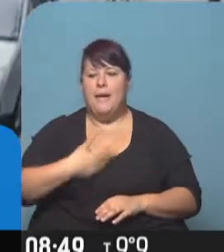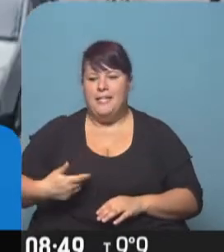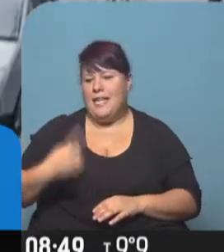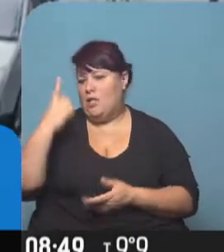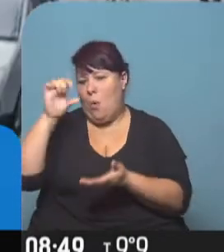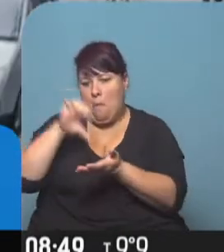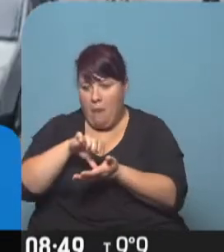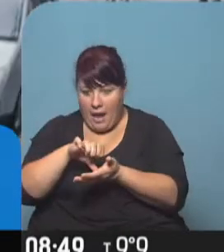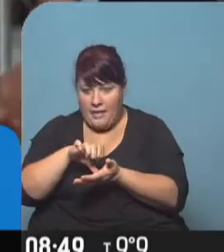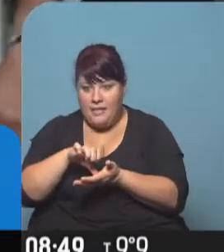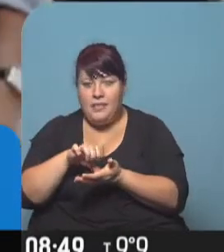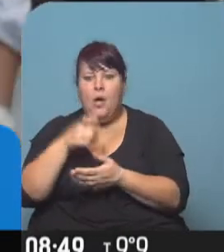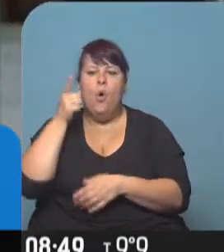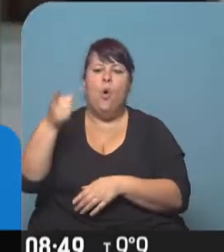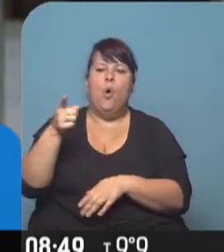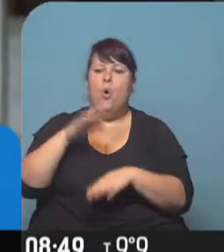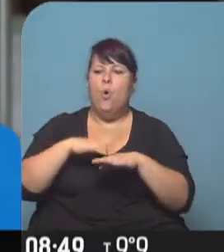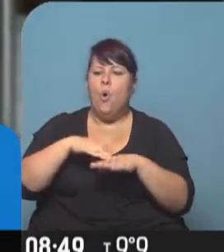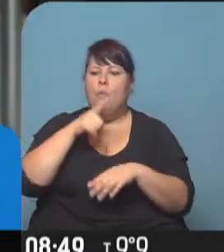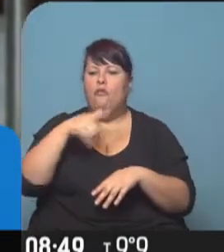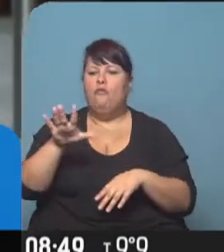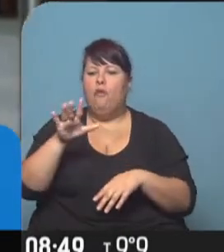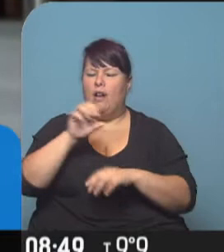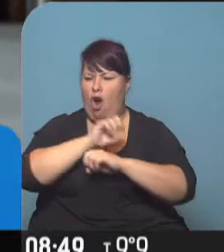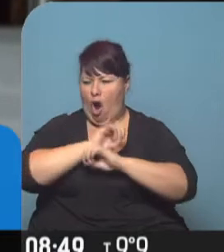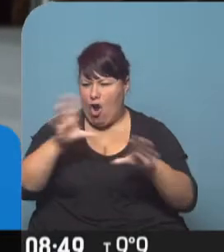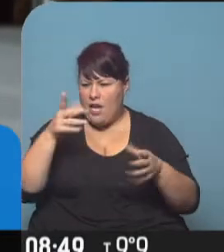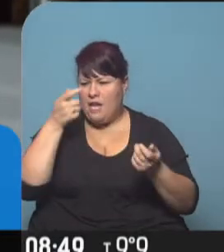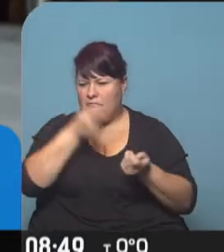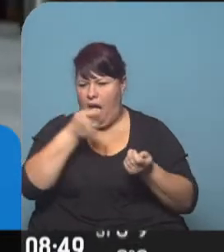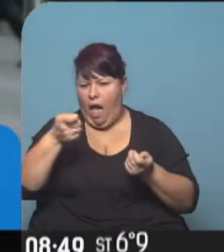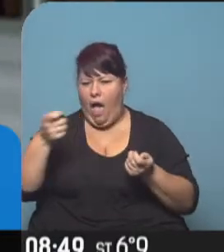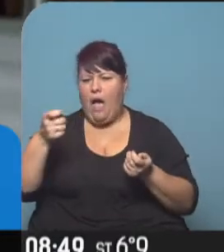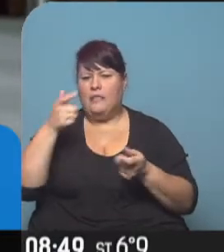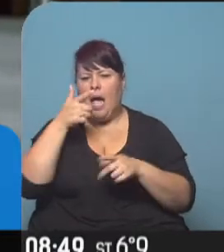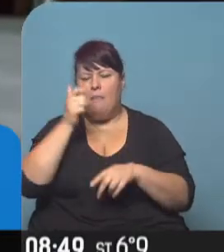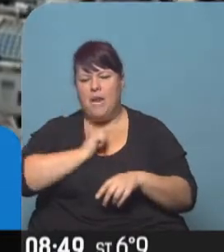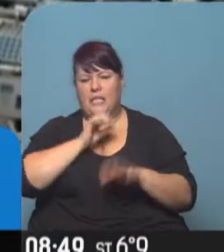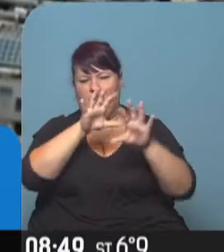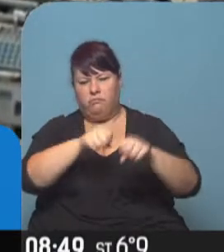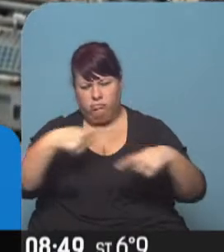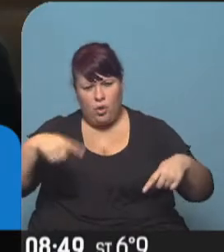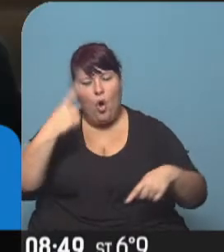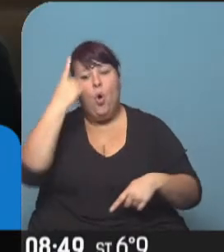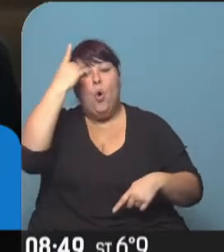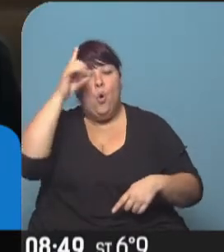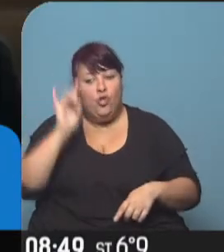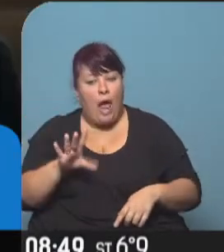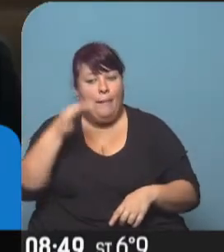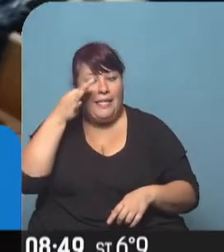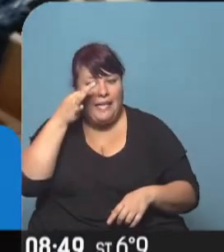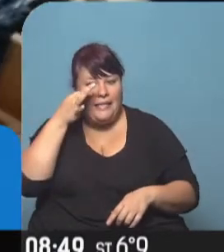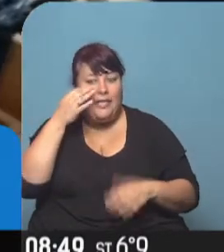un país que está acusado de haber cometido terribles crímenes de lesa humanidad. Hay un solo